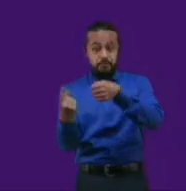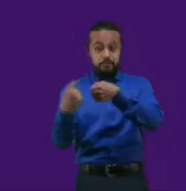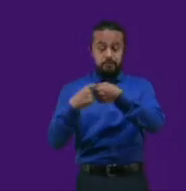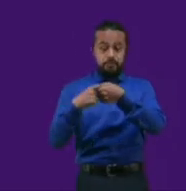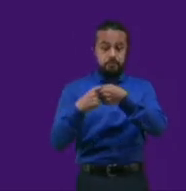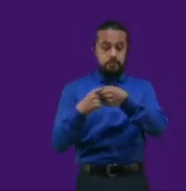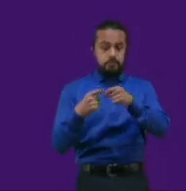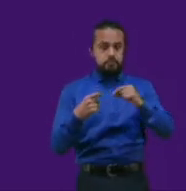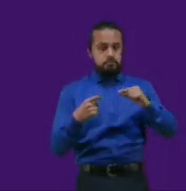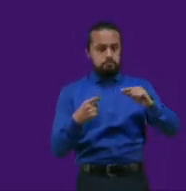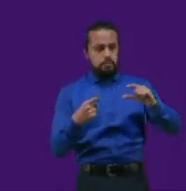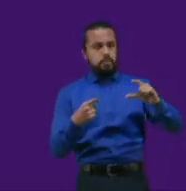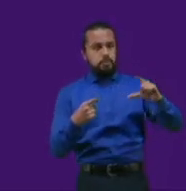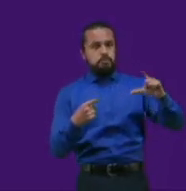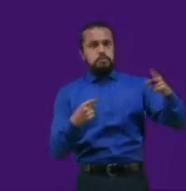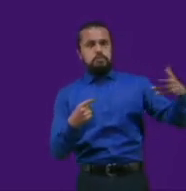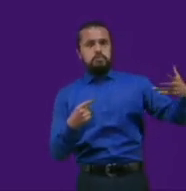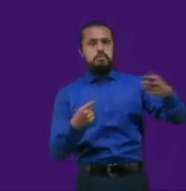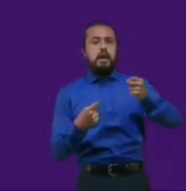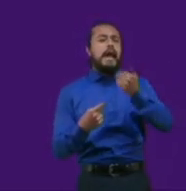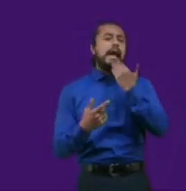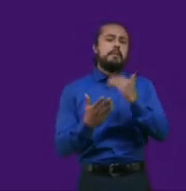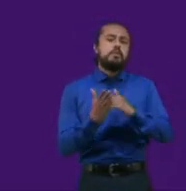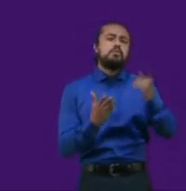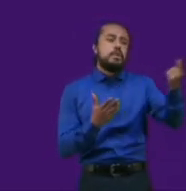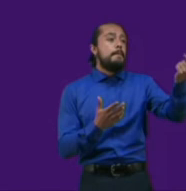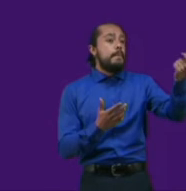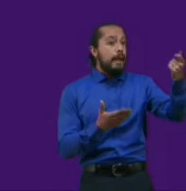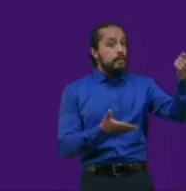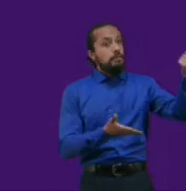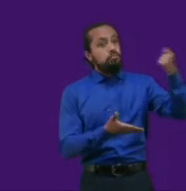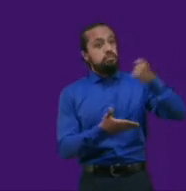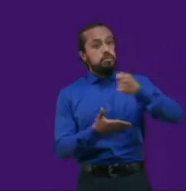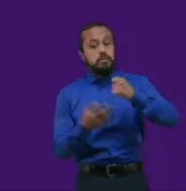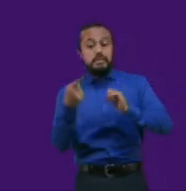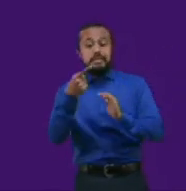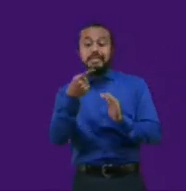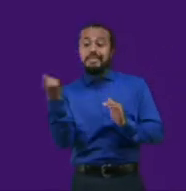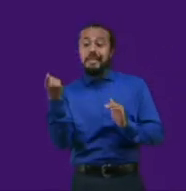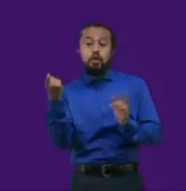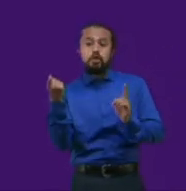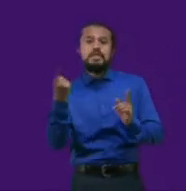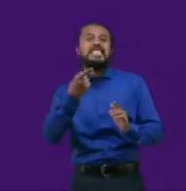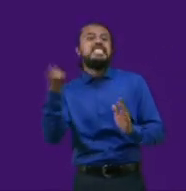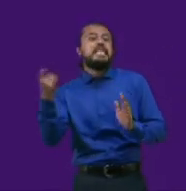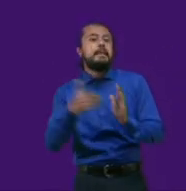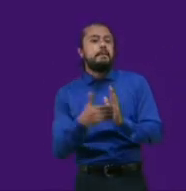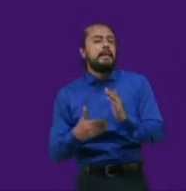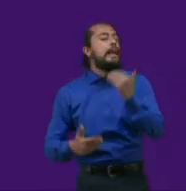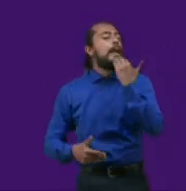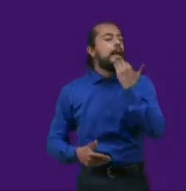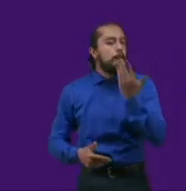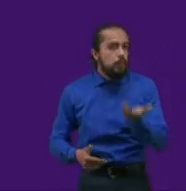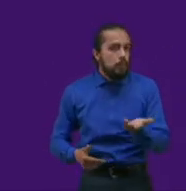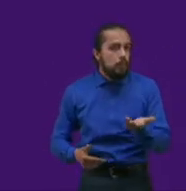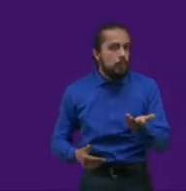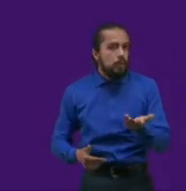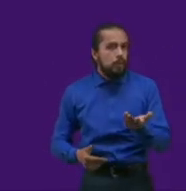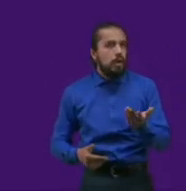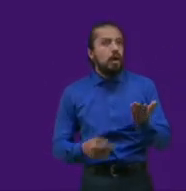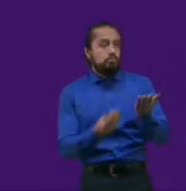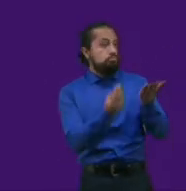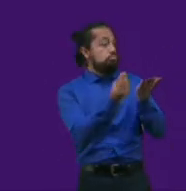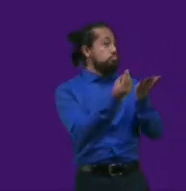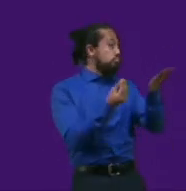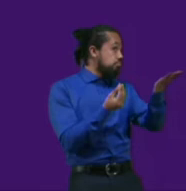más. Imagínense si usted me da plata y no lo hago con 100, sino con 100,000. Y pues obviamente hay muy, bueno, pero